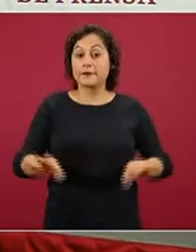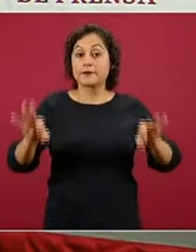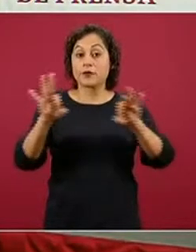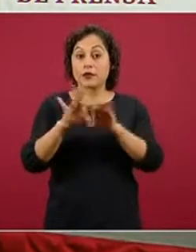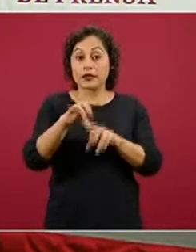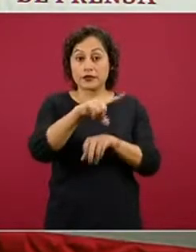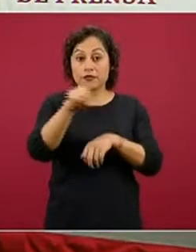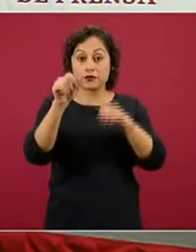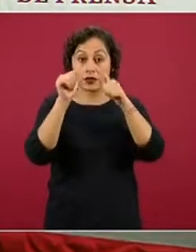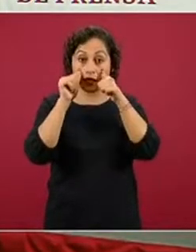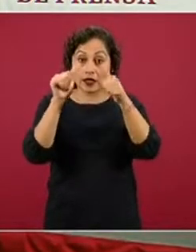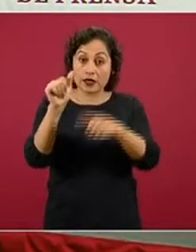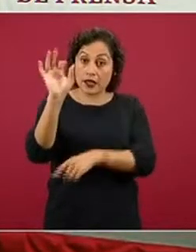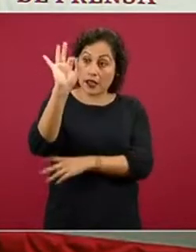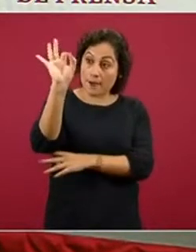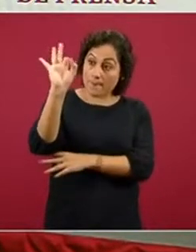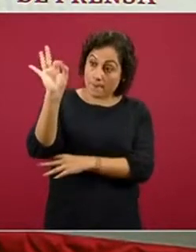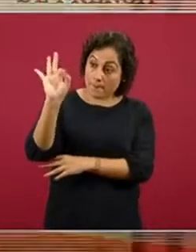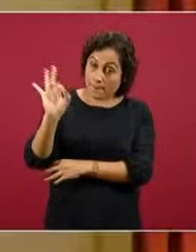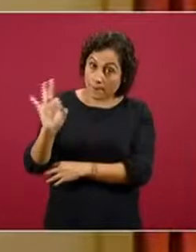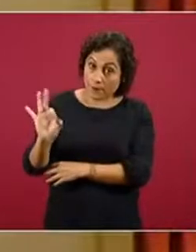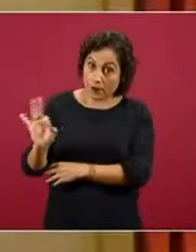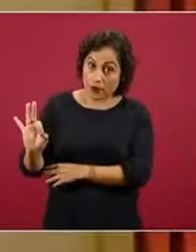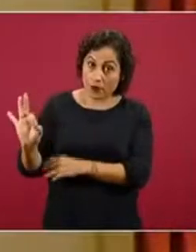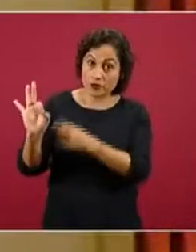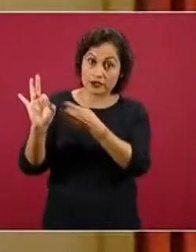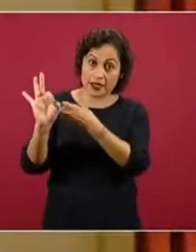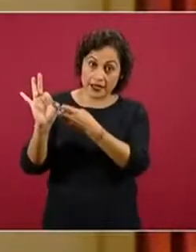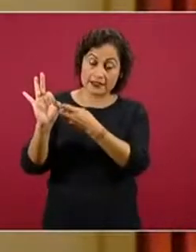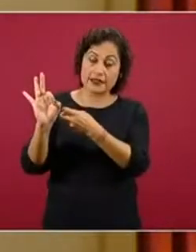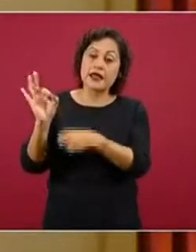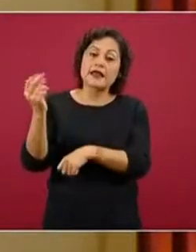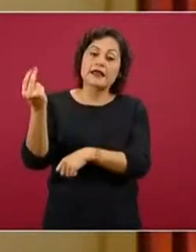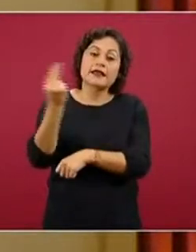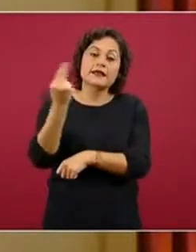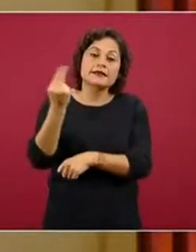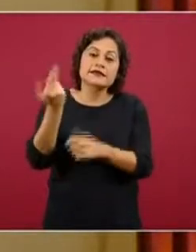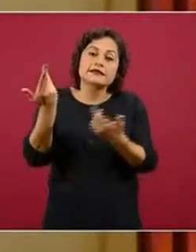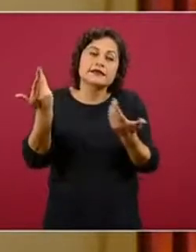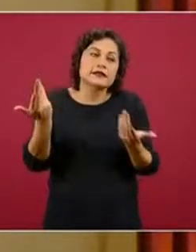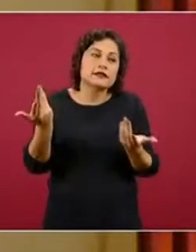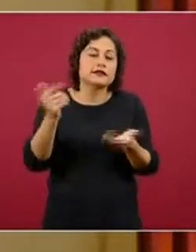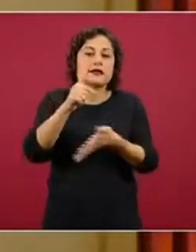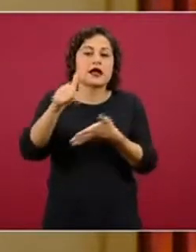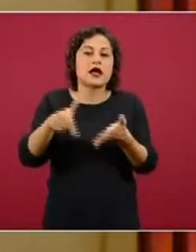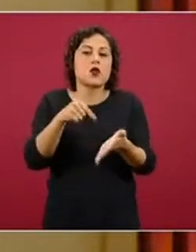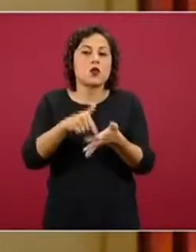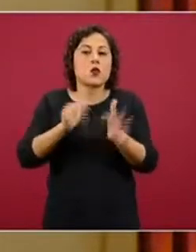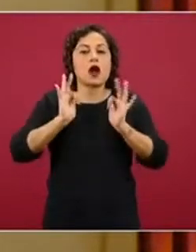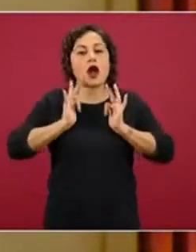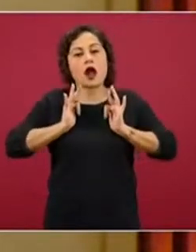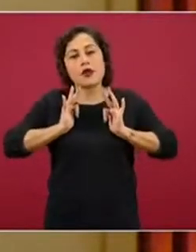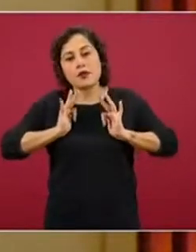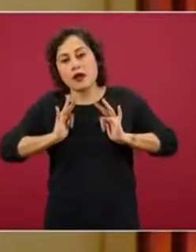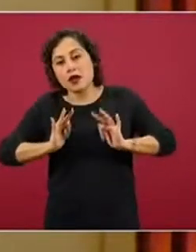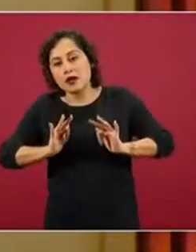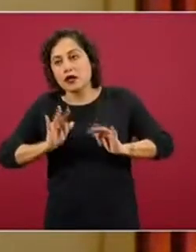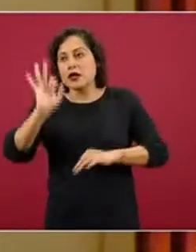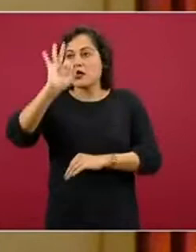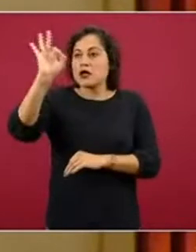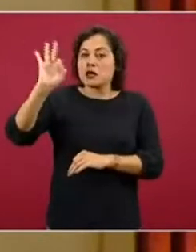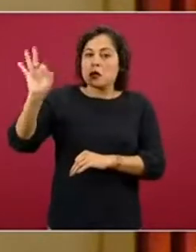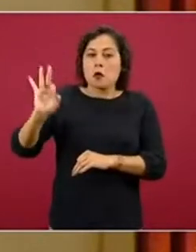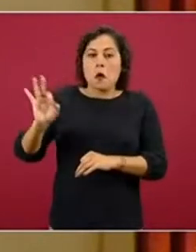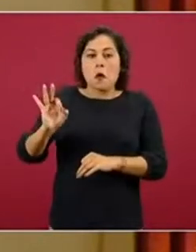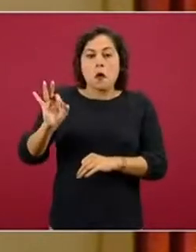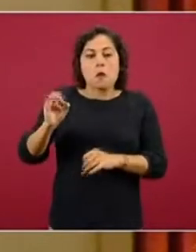pues el mosco requiere de un hábitat, requiere de un lugar en donde él se sienta a gusto y donde pueda vivir